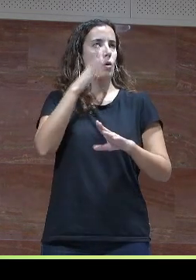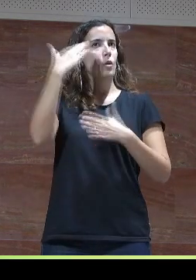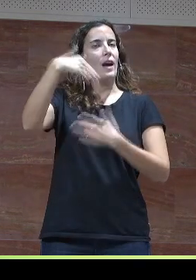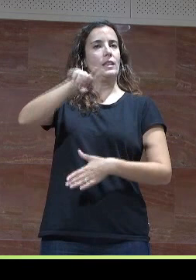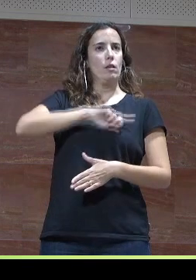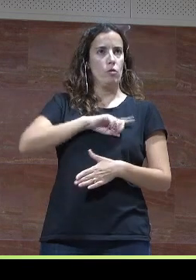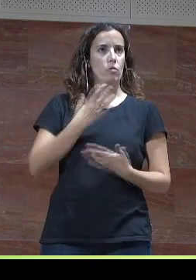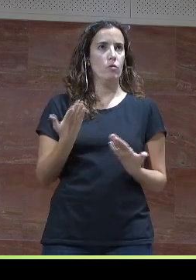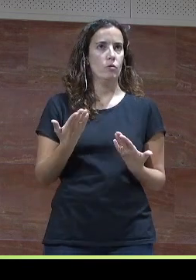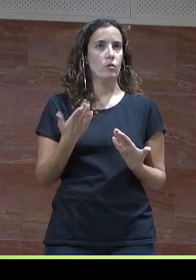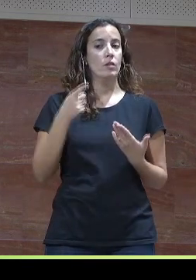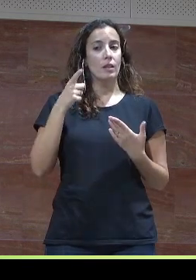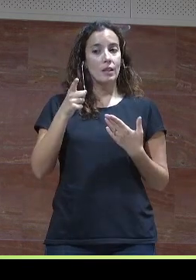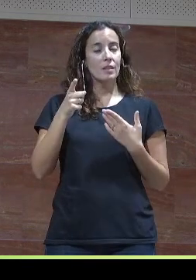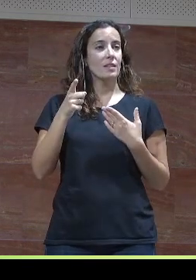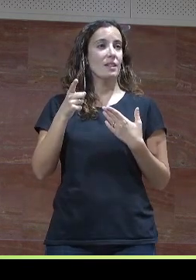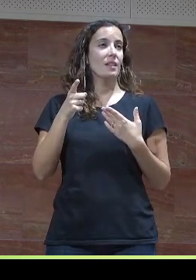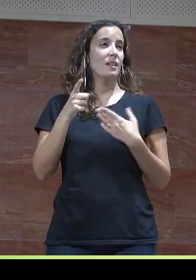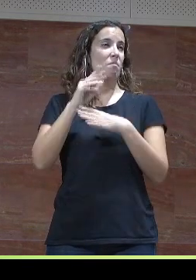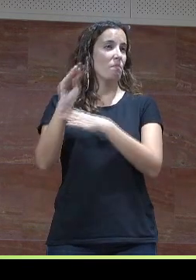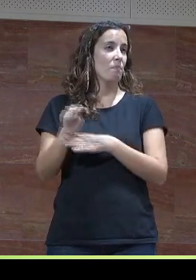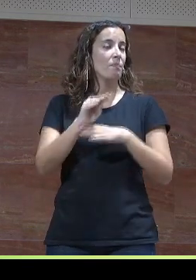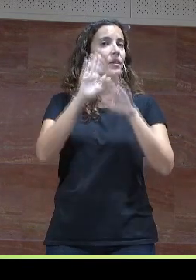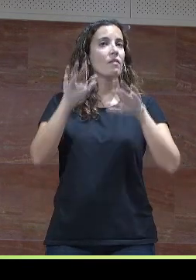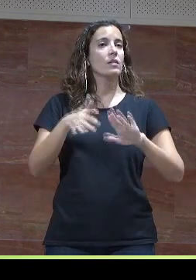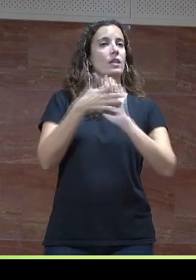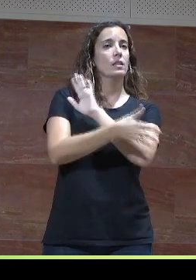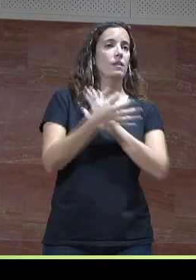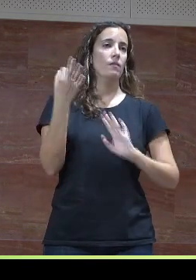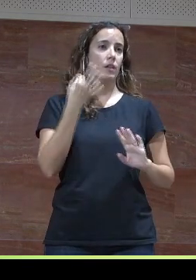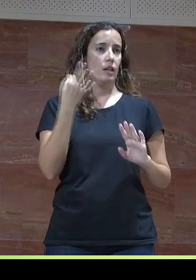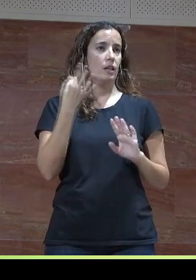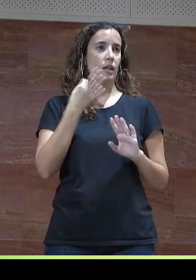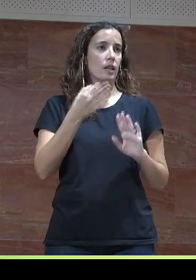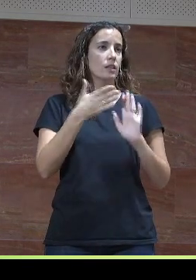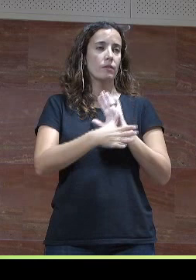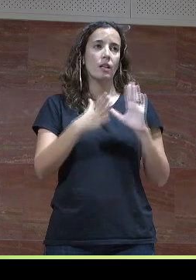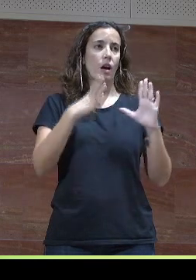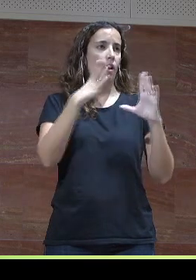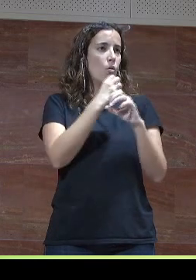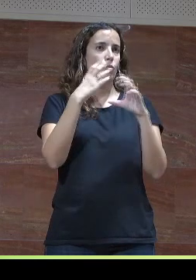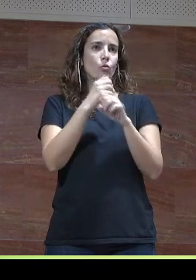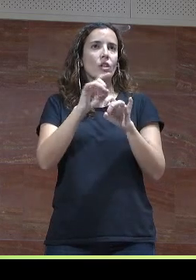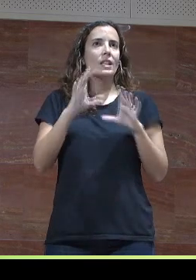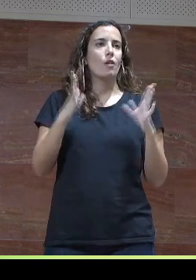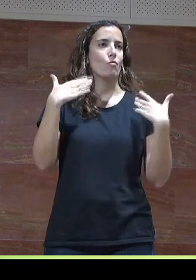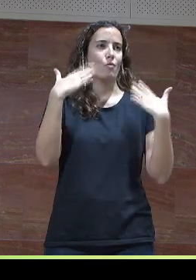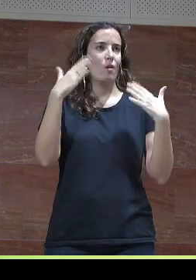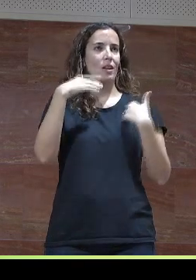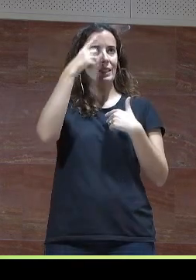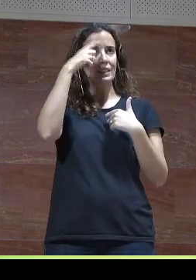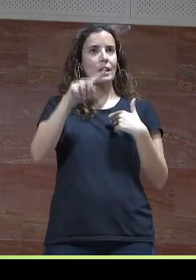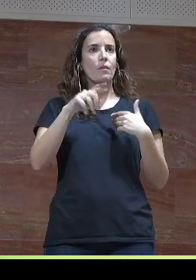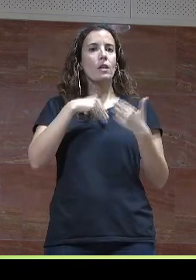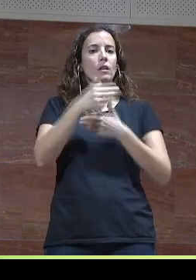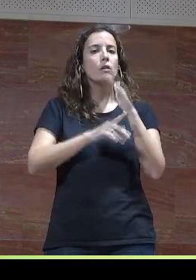Entonces, todo ese paternalismo conduce a una serie de sacos negros donde se sabe cómo se entra, pero que es muy difícil